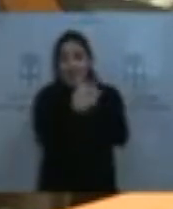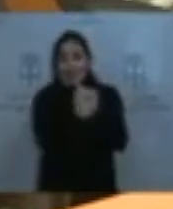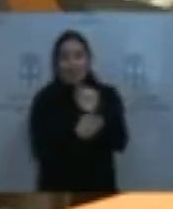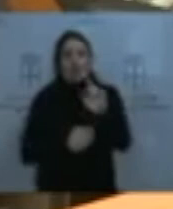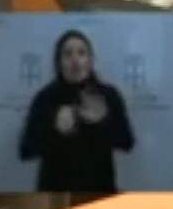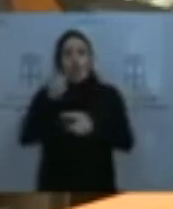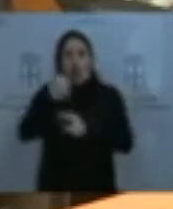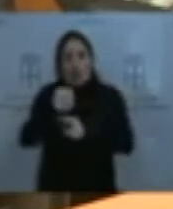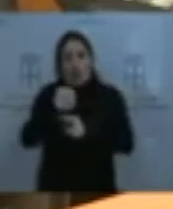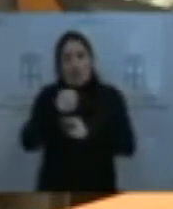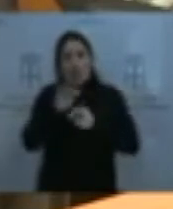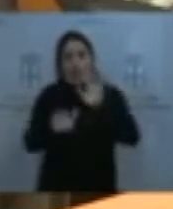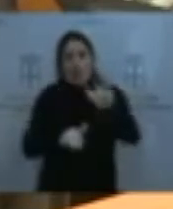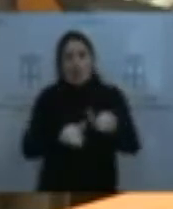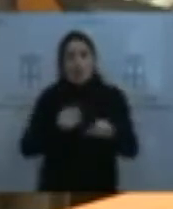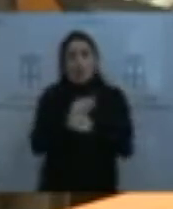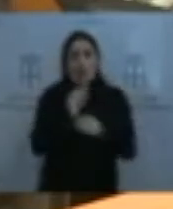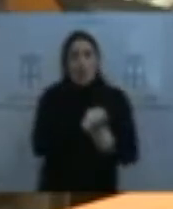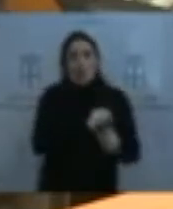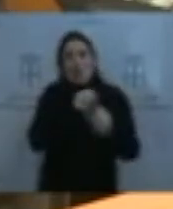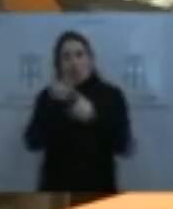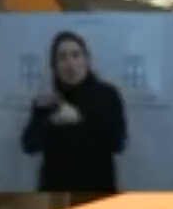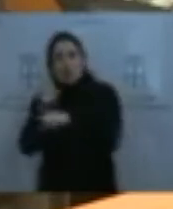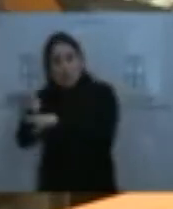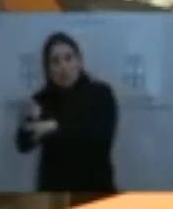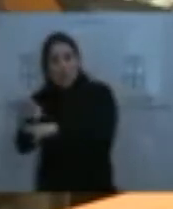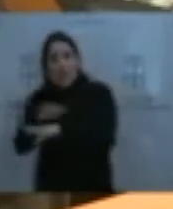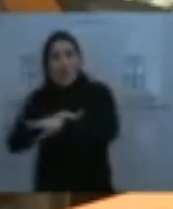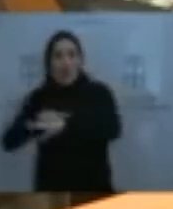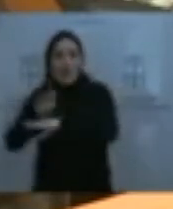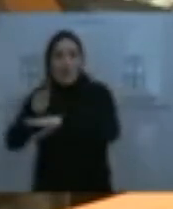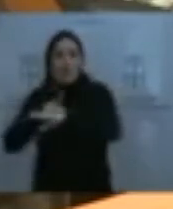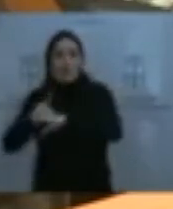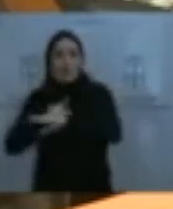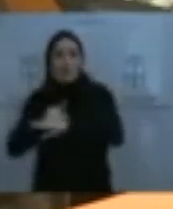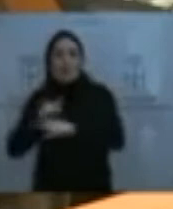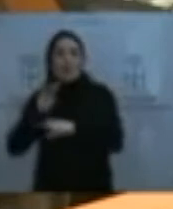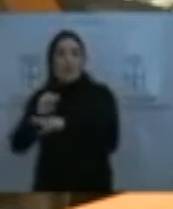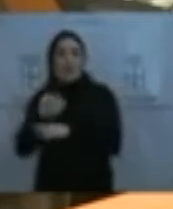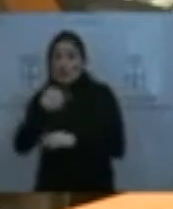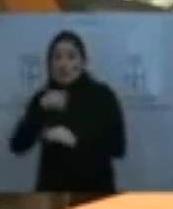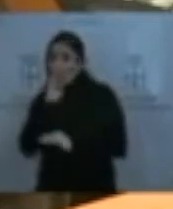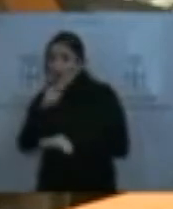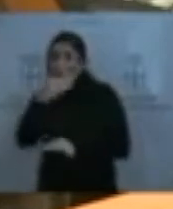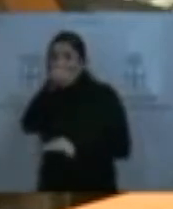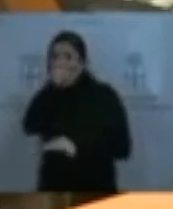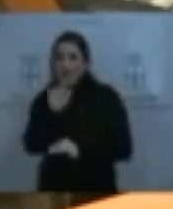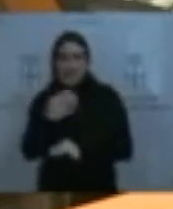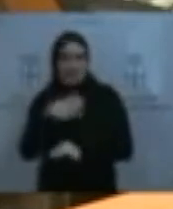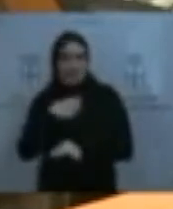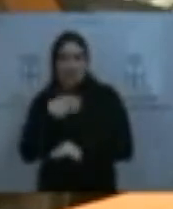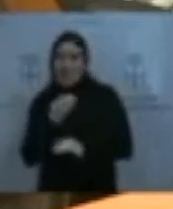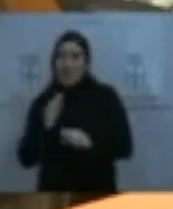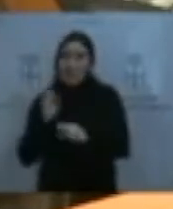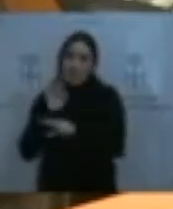las convocatorias de subvenciones a la base de datos nacional de subvenciones, no podemos enviarla nosotros directamente al BOP, hay que enviarla a ellos, un organismo